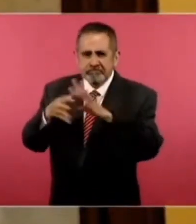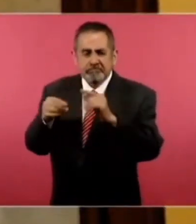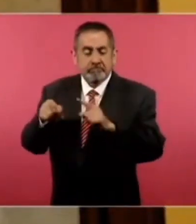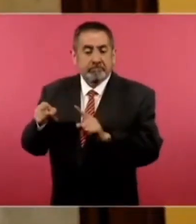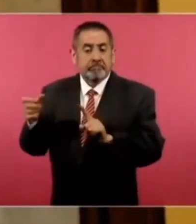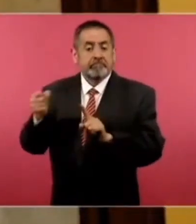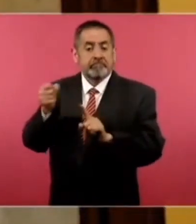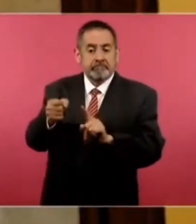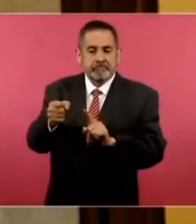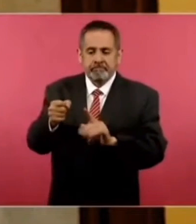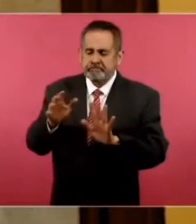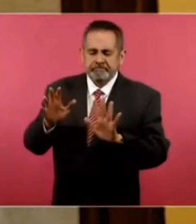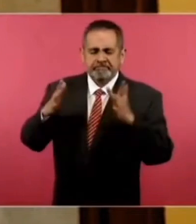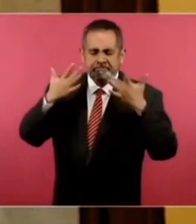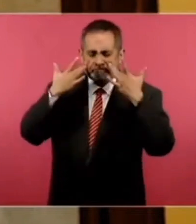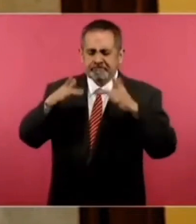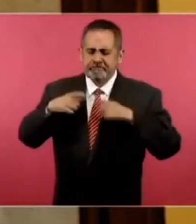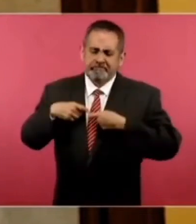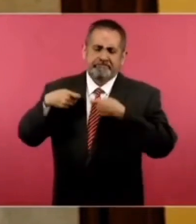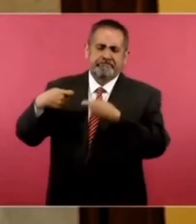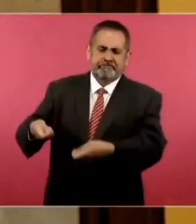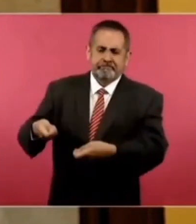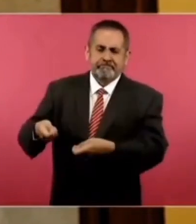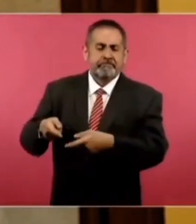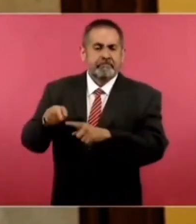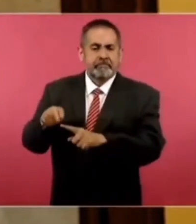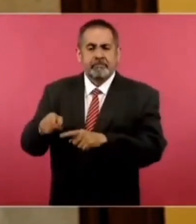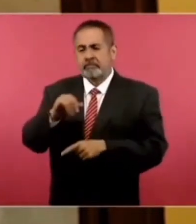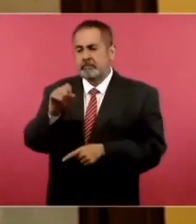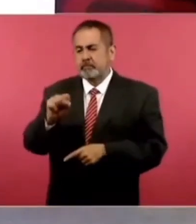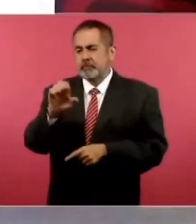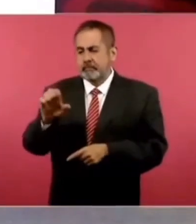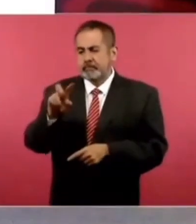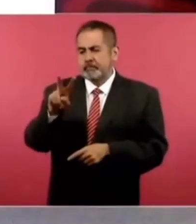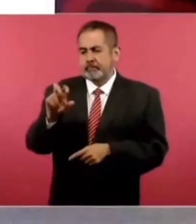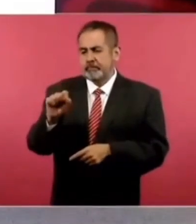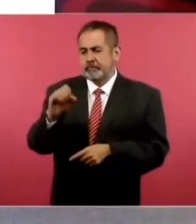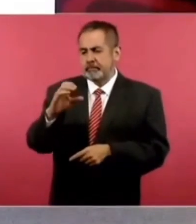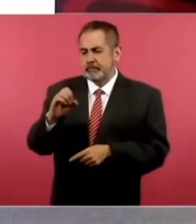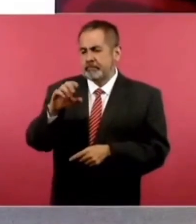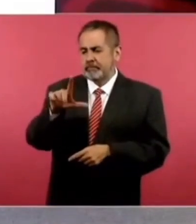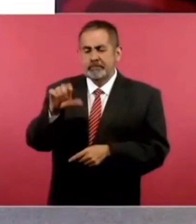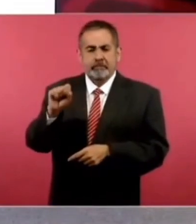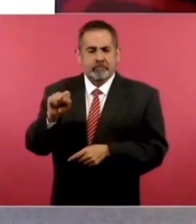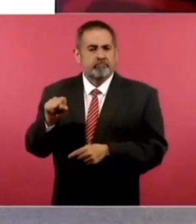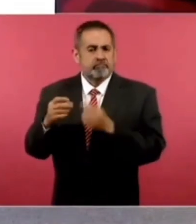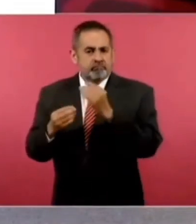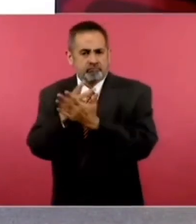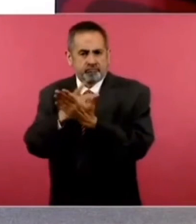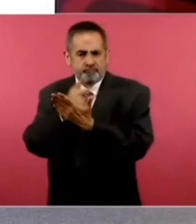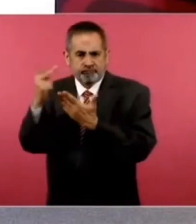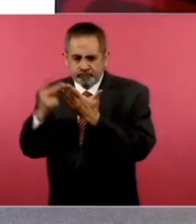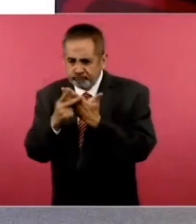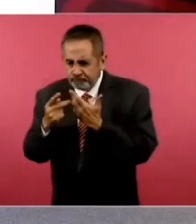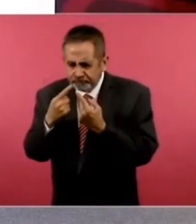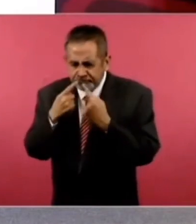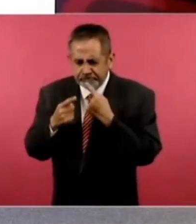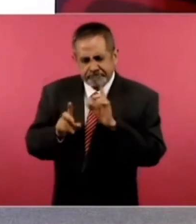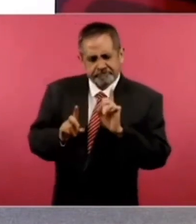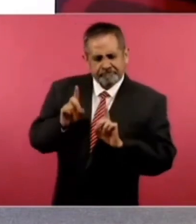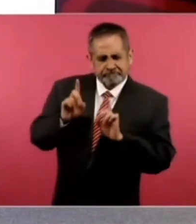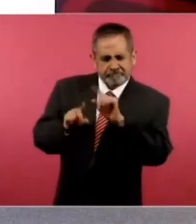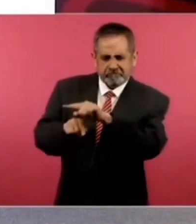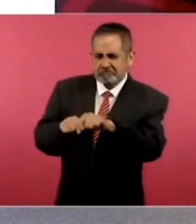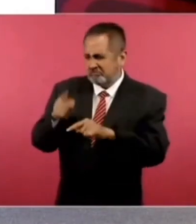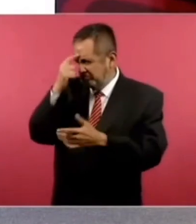de ellos delegó sus funciones en José Vasconcelos, nuestro programa pareció sospechoso a